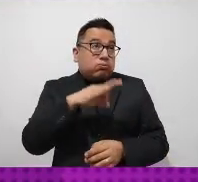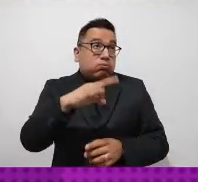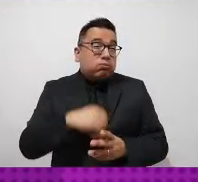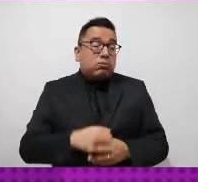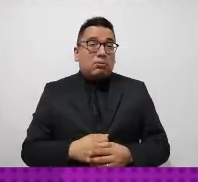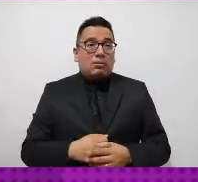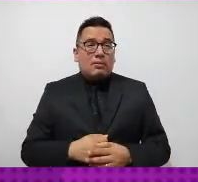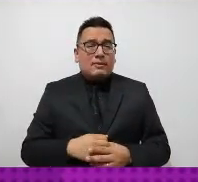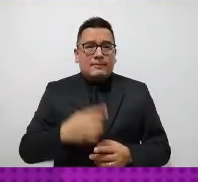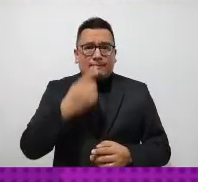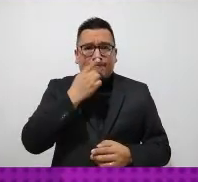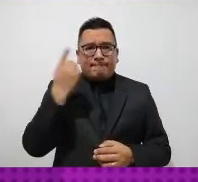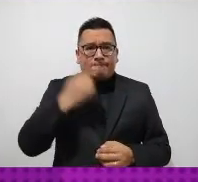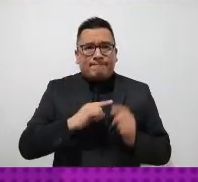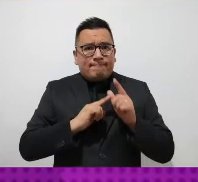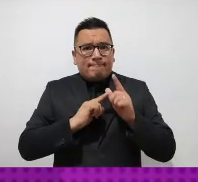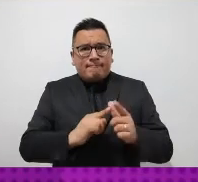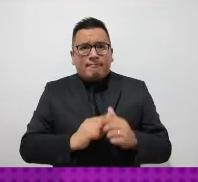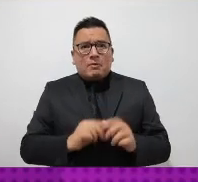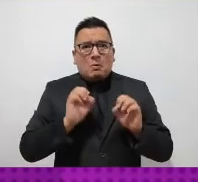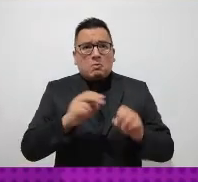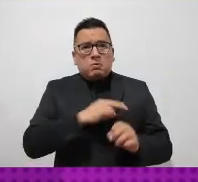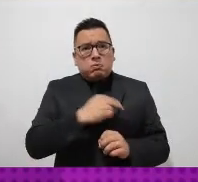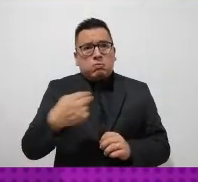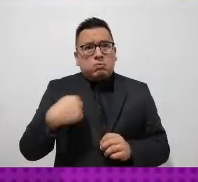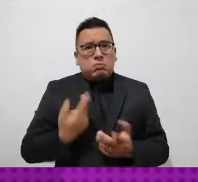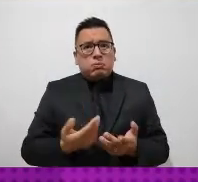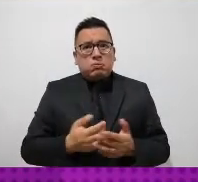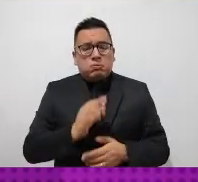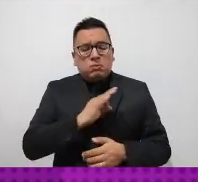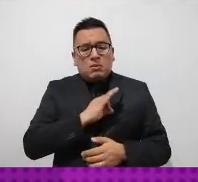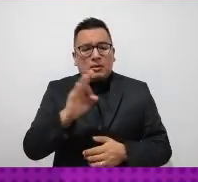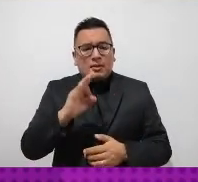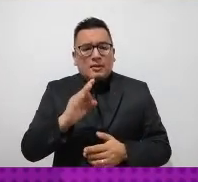seguir en su momento denunciando y podamos seguir